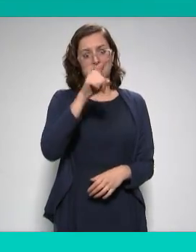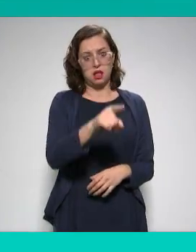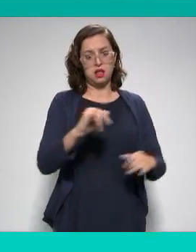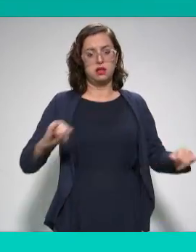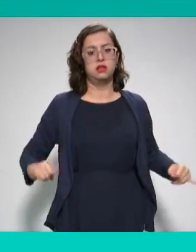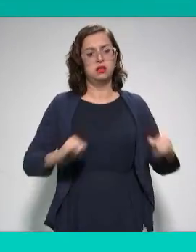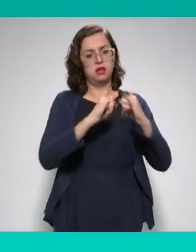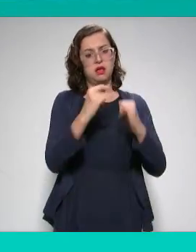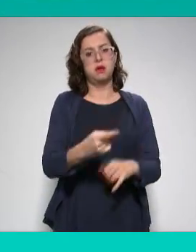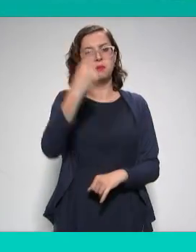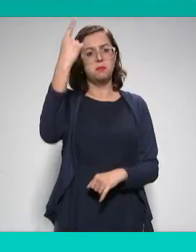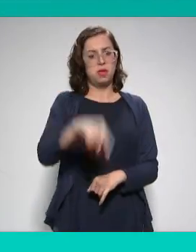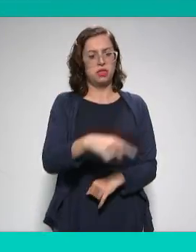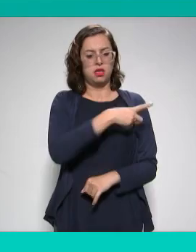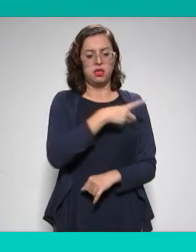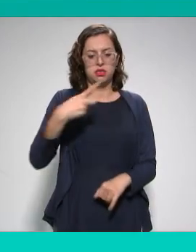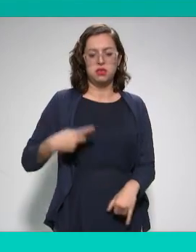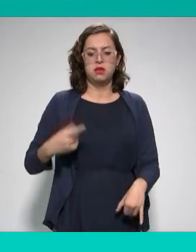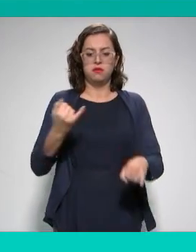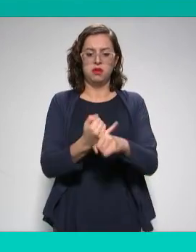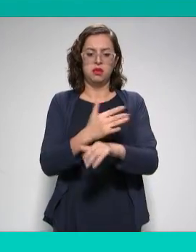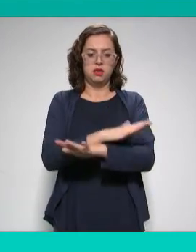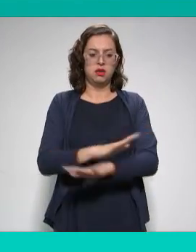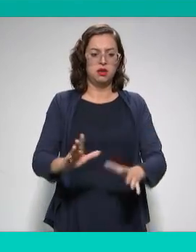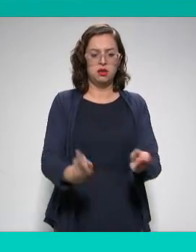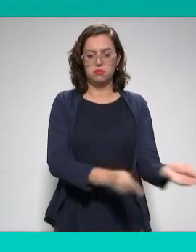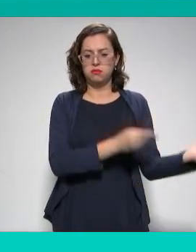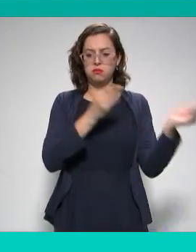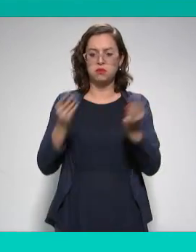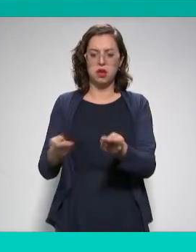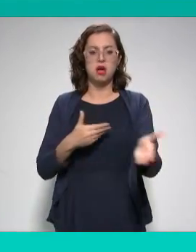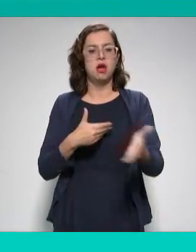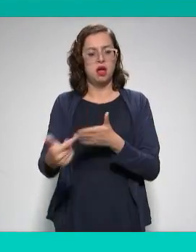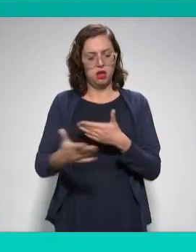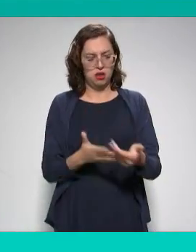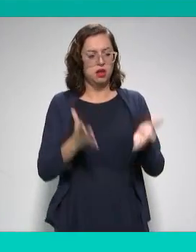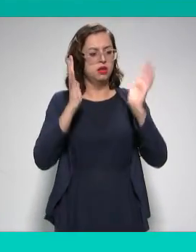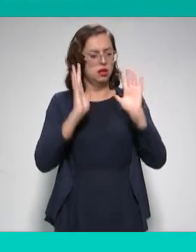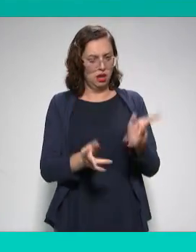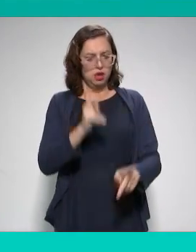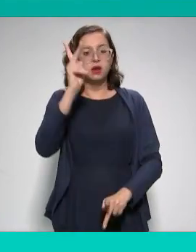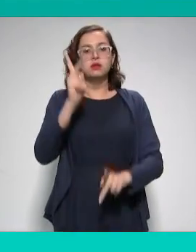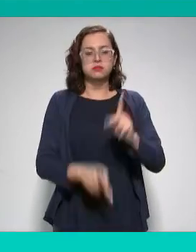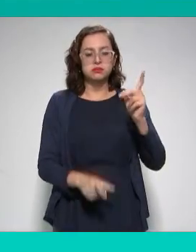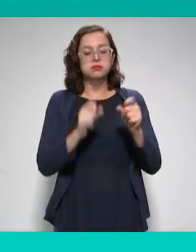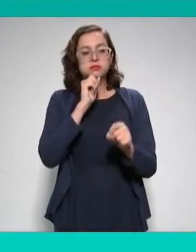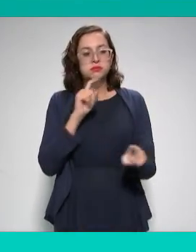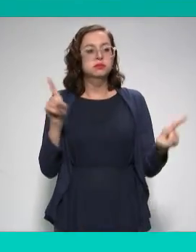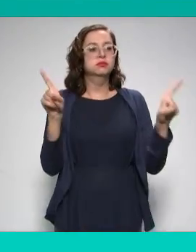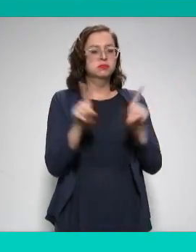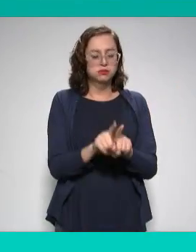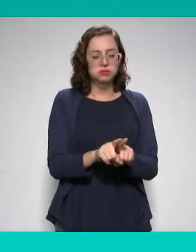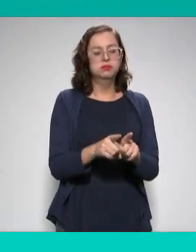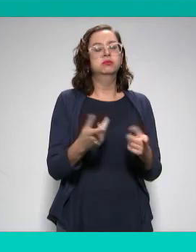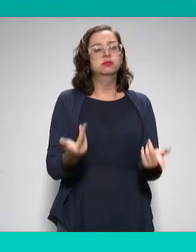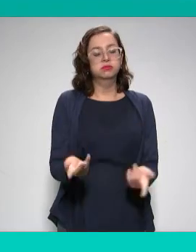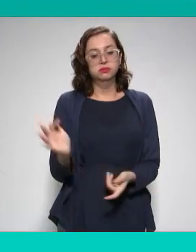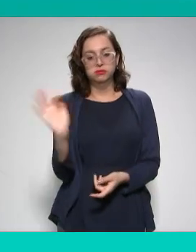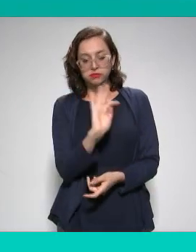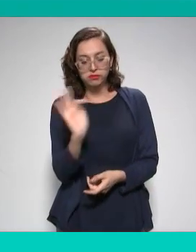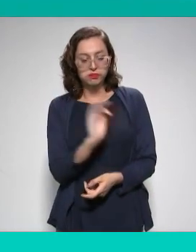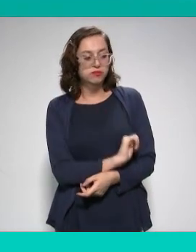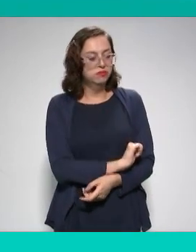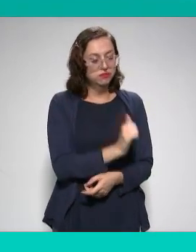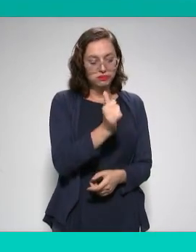que proporcione la información solicitada que ya se encuentre actualizada y respecto de aquella que aún sea susceptible de